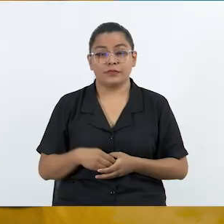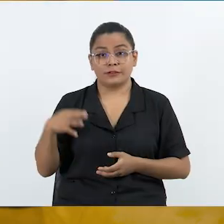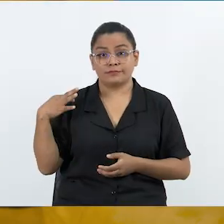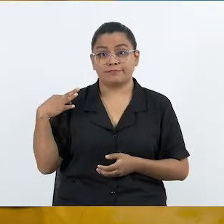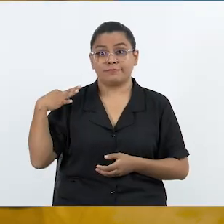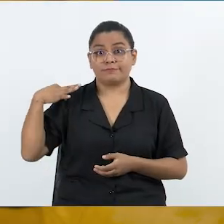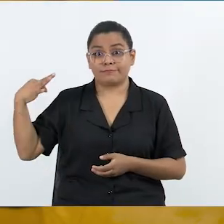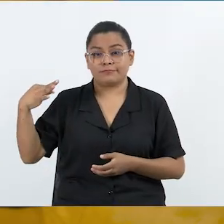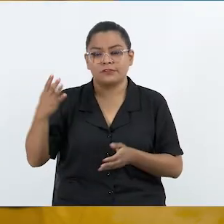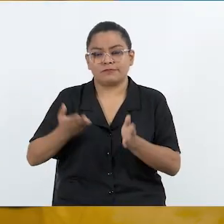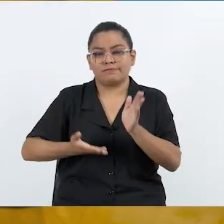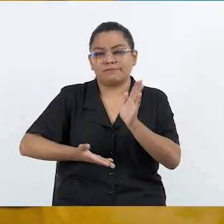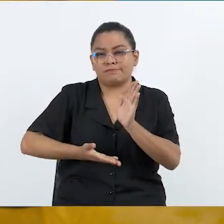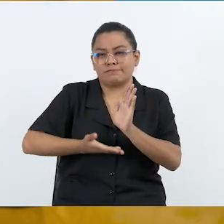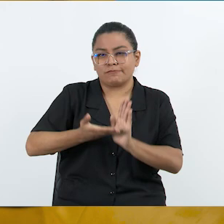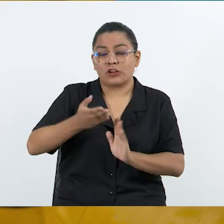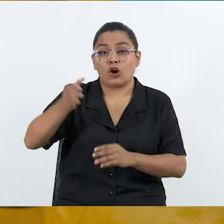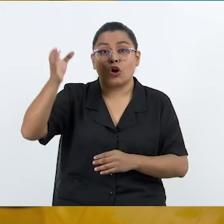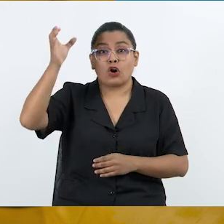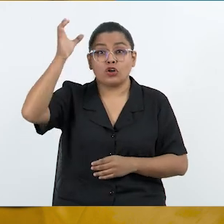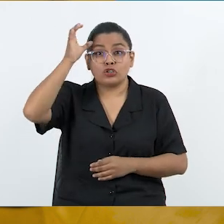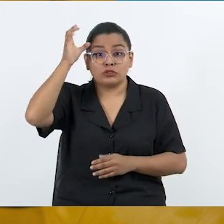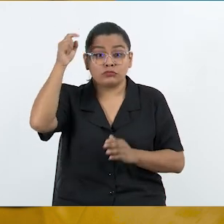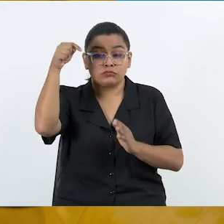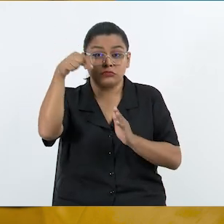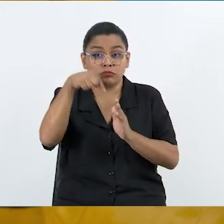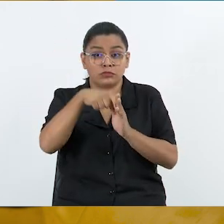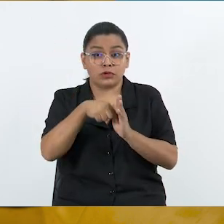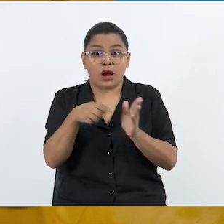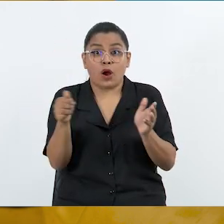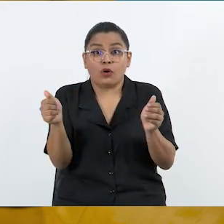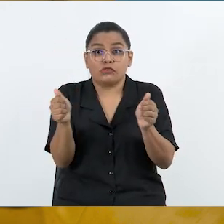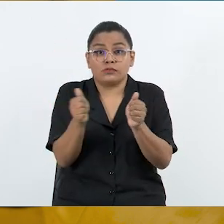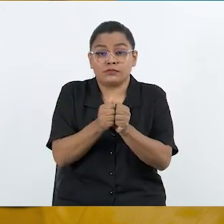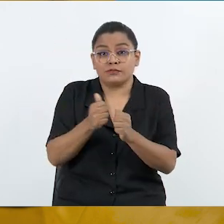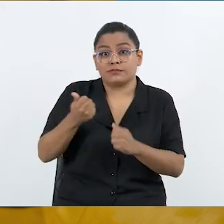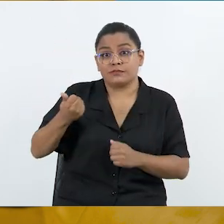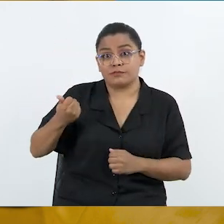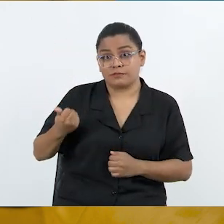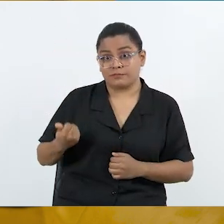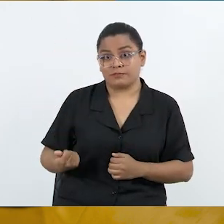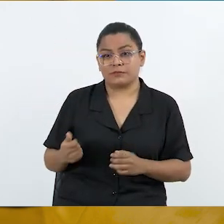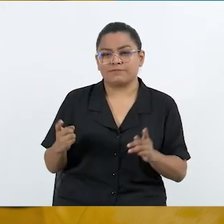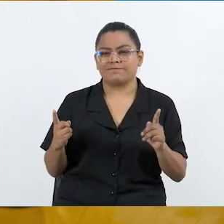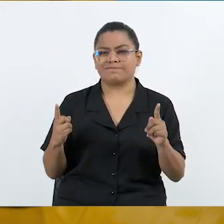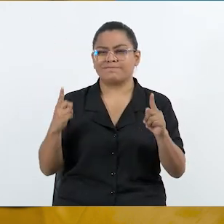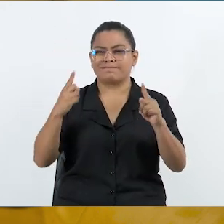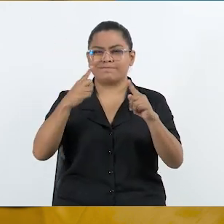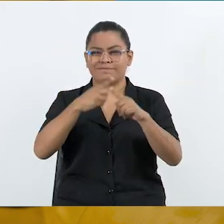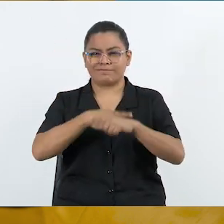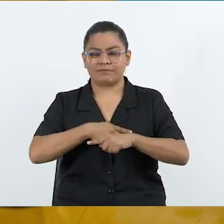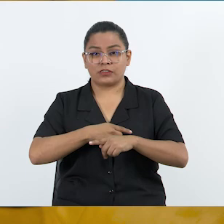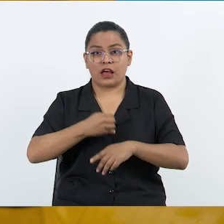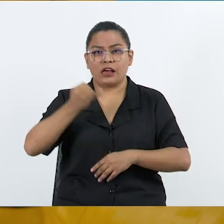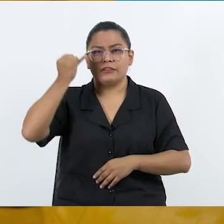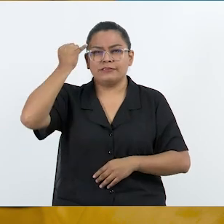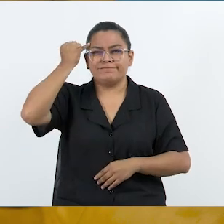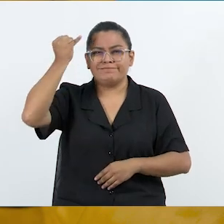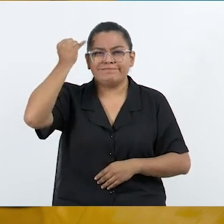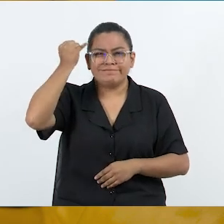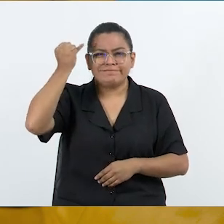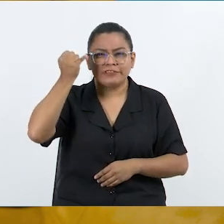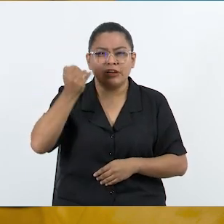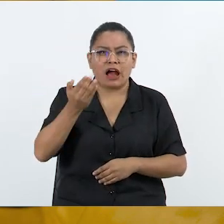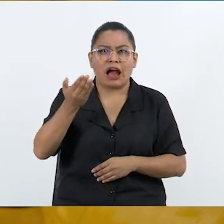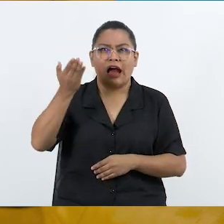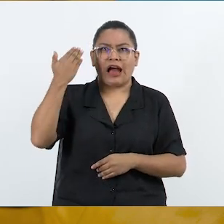Te invitamos a que desarrolles el conocimiento profundo con tus estudiantes, cambiando de esta manera los paradigmas